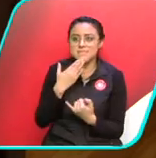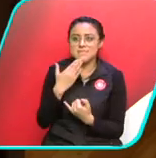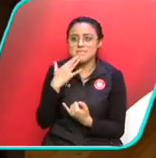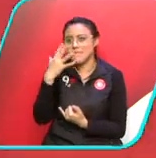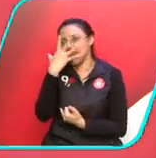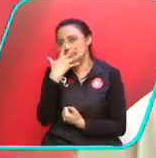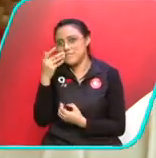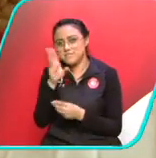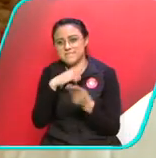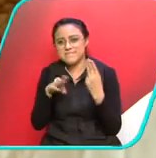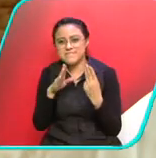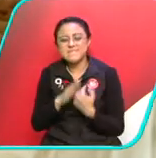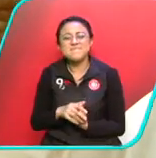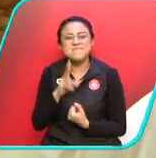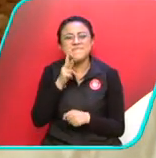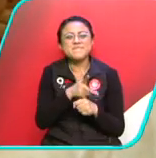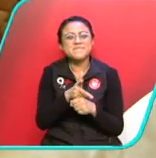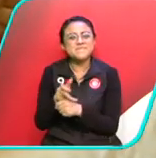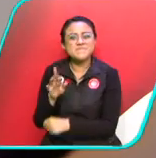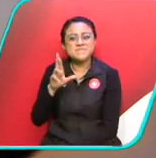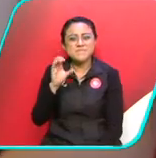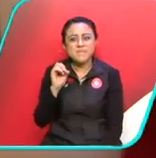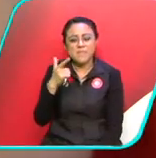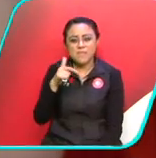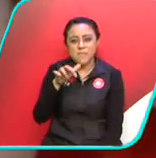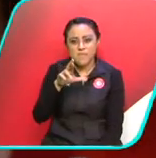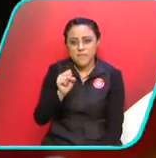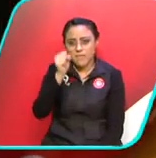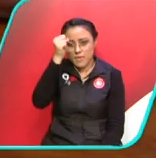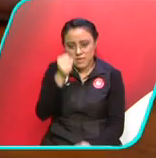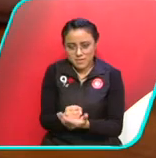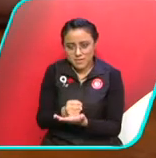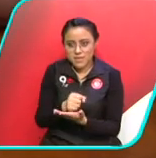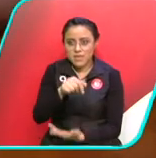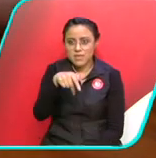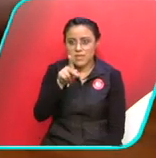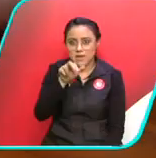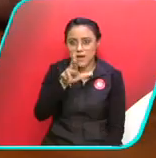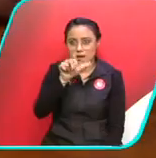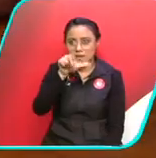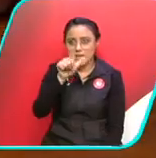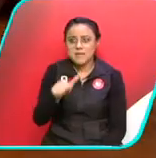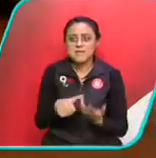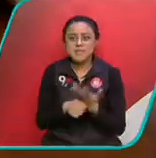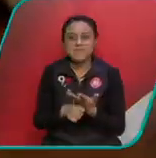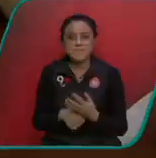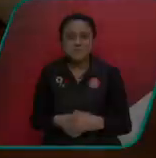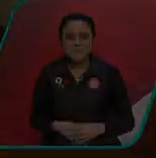maravilloso planeta. Con imágenes de Fernando Guerrero, para quien corresponda, Carla Sandoval.